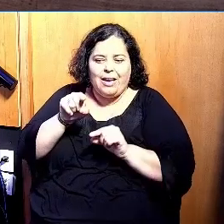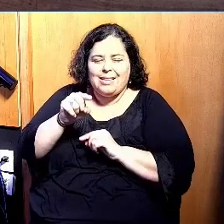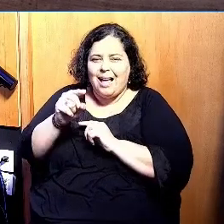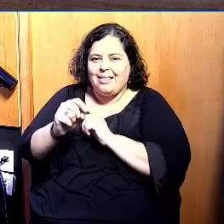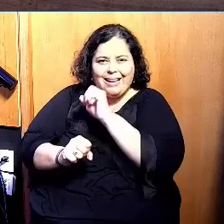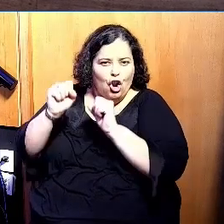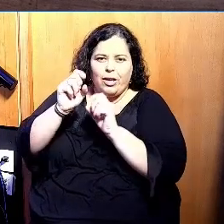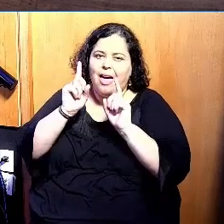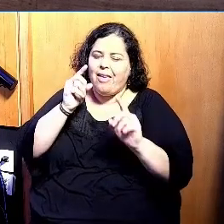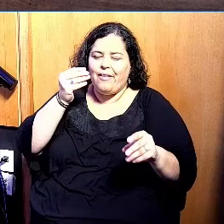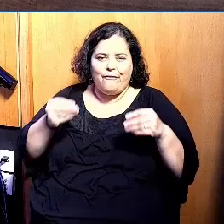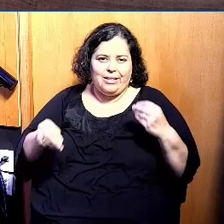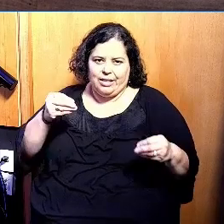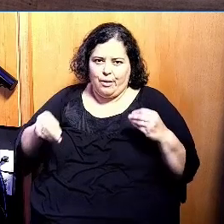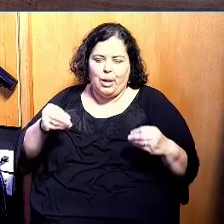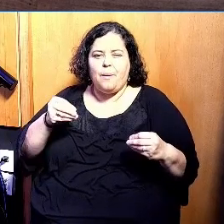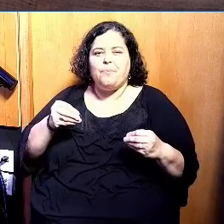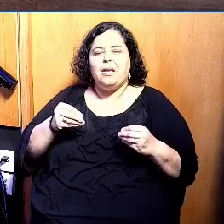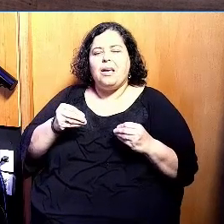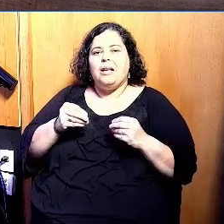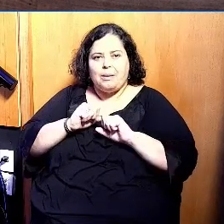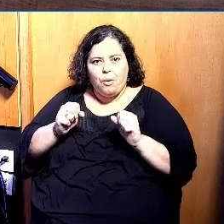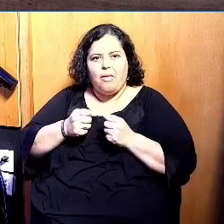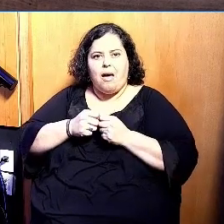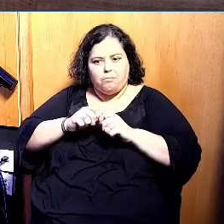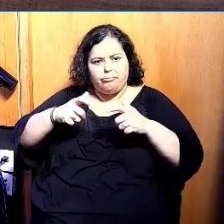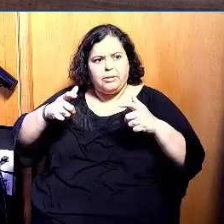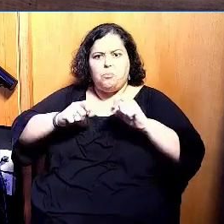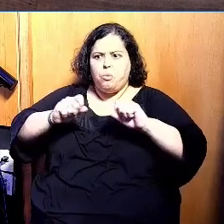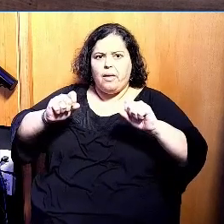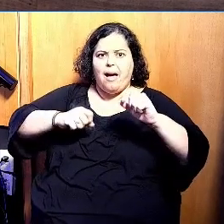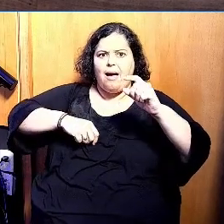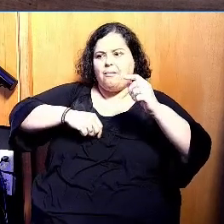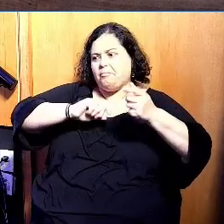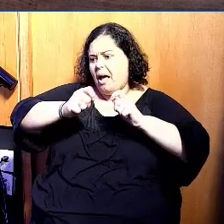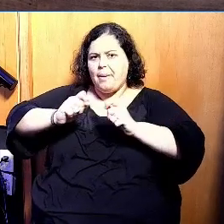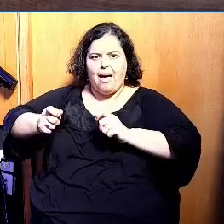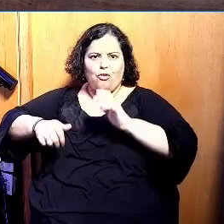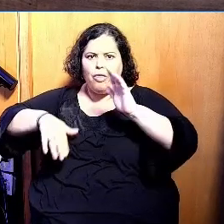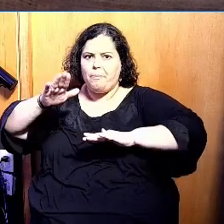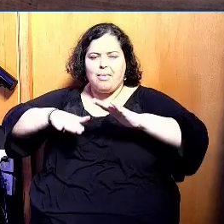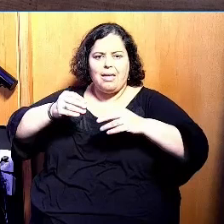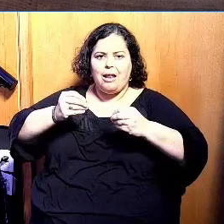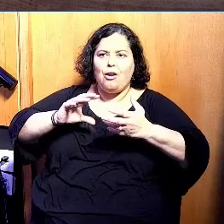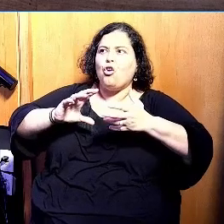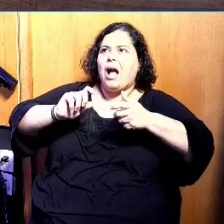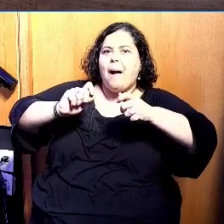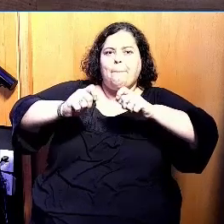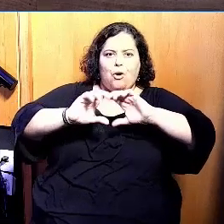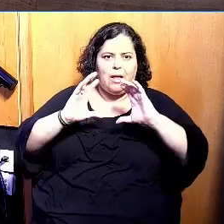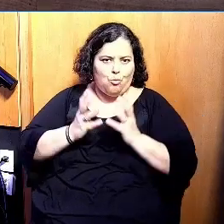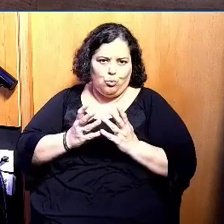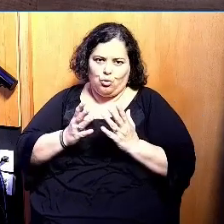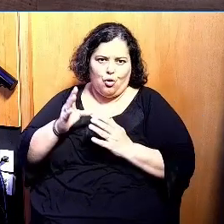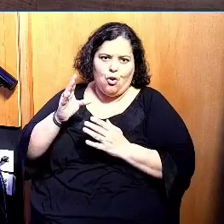tecnología flexible, escalable, ¿no? Que pueda ir variando con los cambios que va teniendo el mundo, ¿no? Lo que tiene que ver con